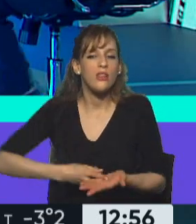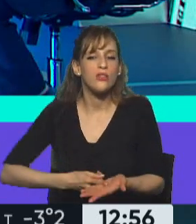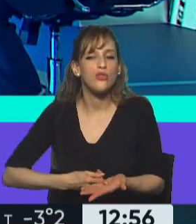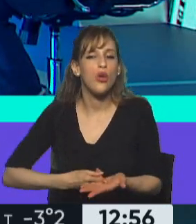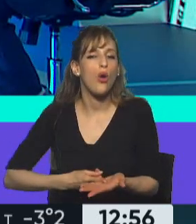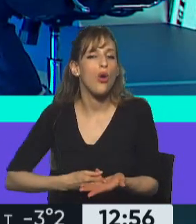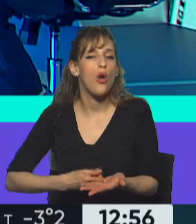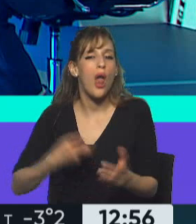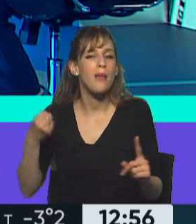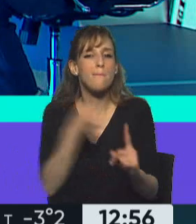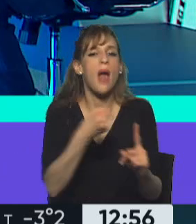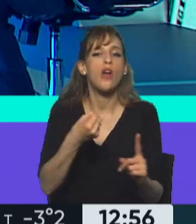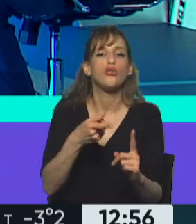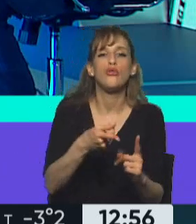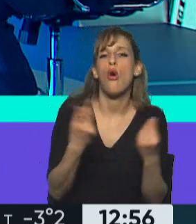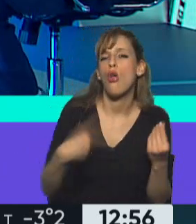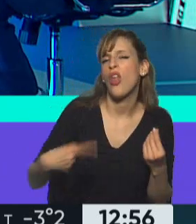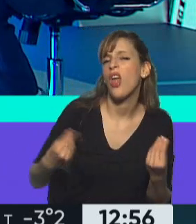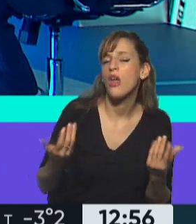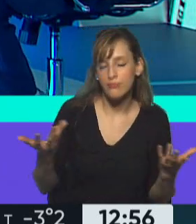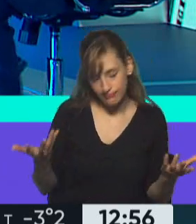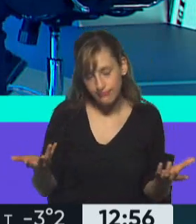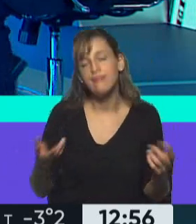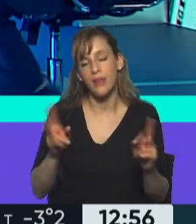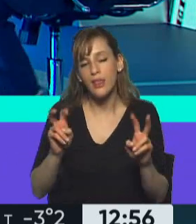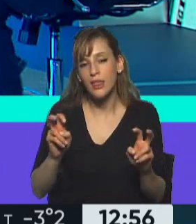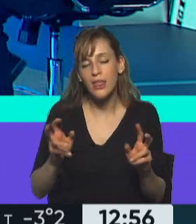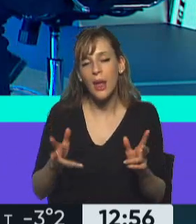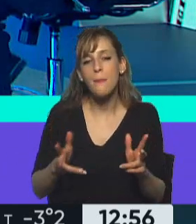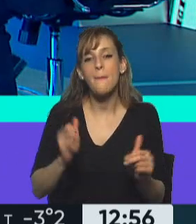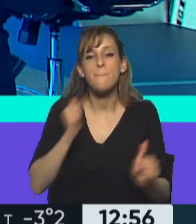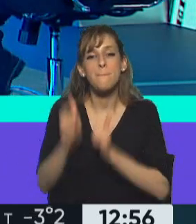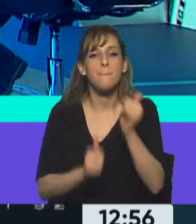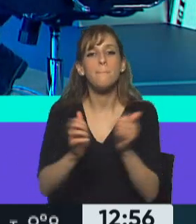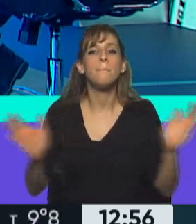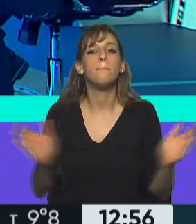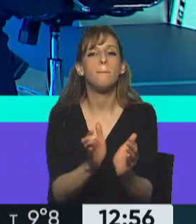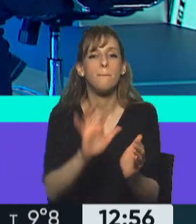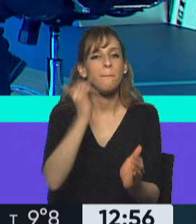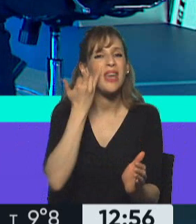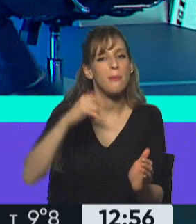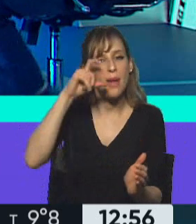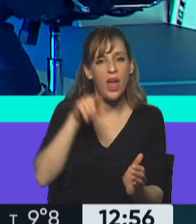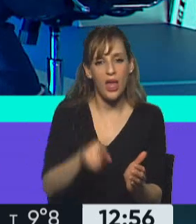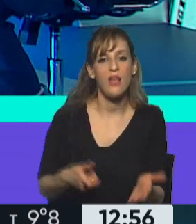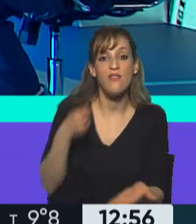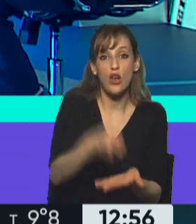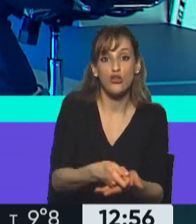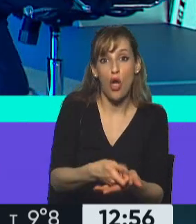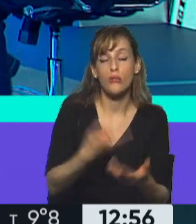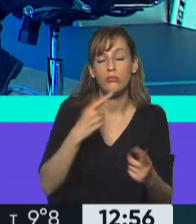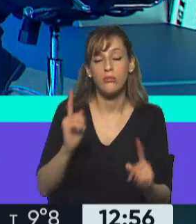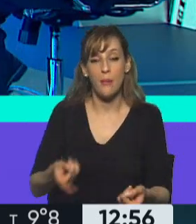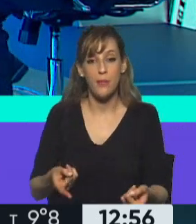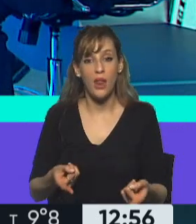que es la relacionada con la que no se conoció tanto? Facilitar las inversiones de las pymes y concretamente permitir que los pagos